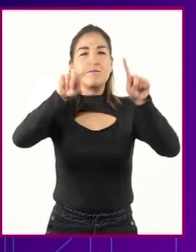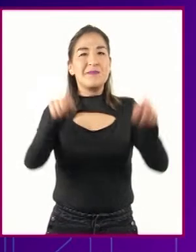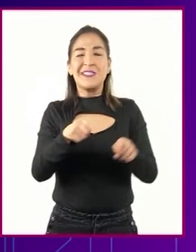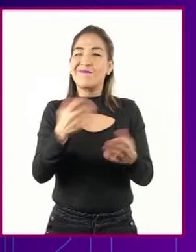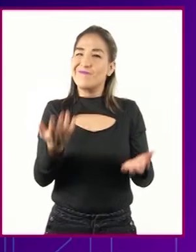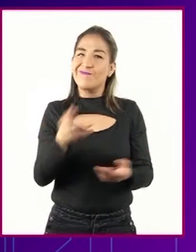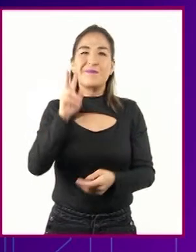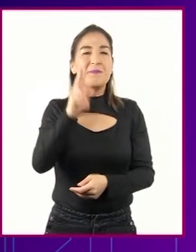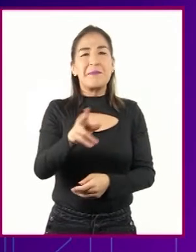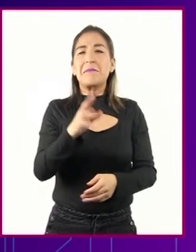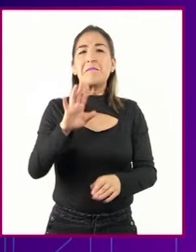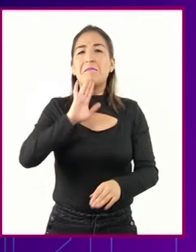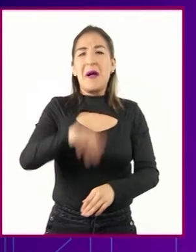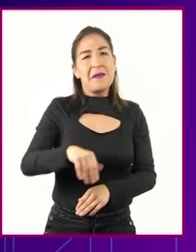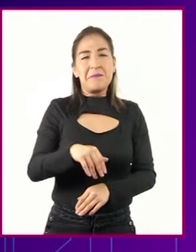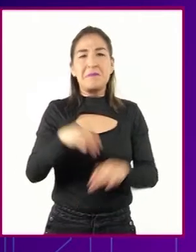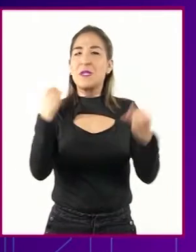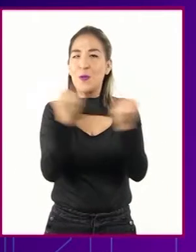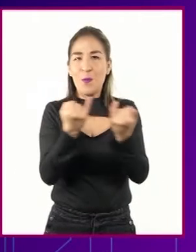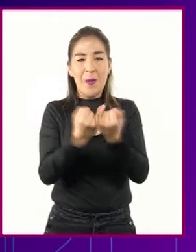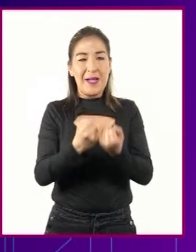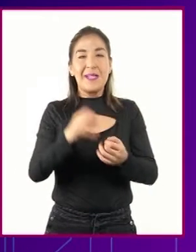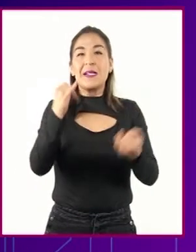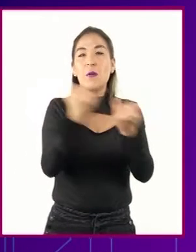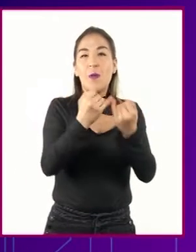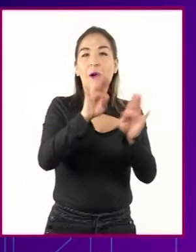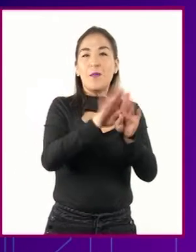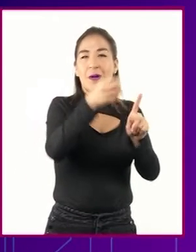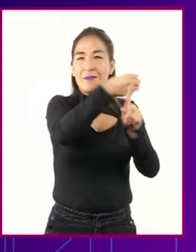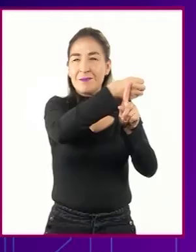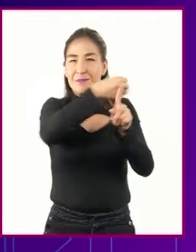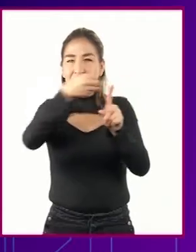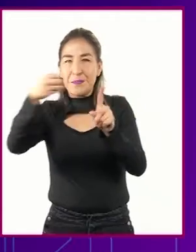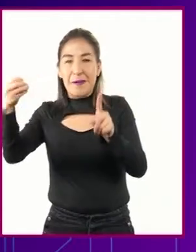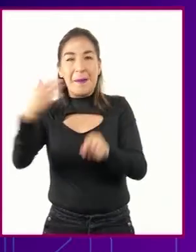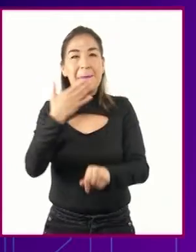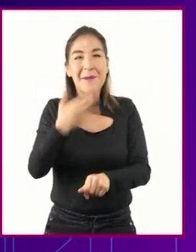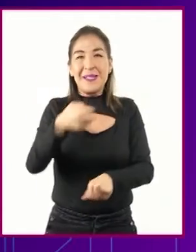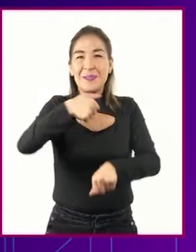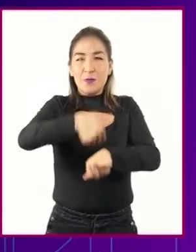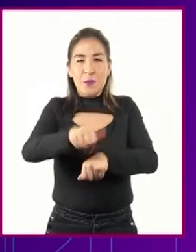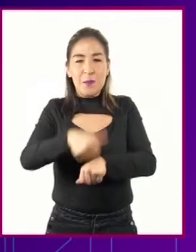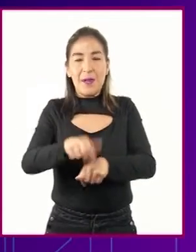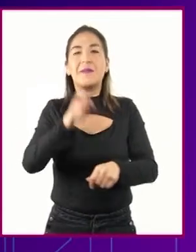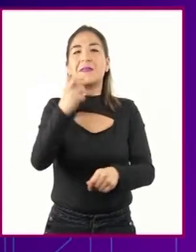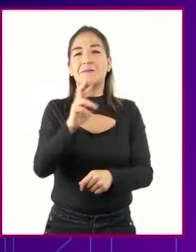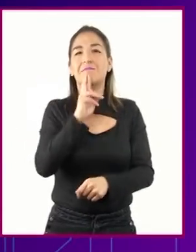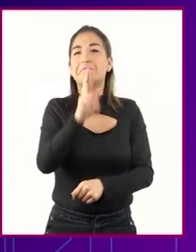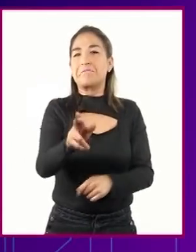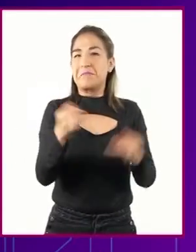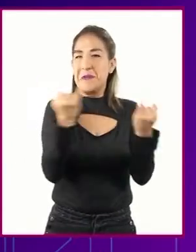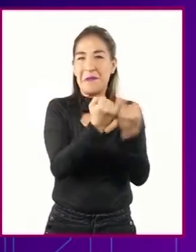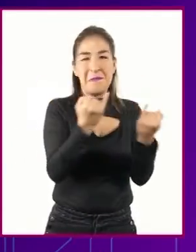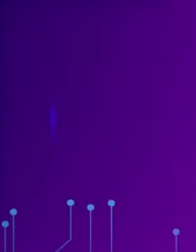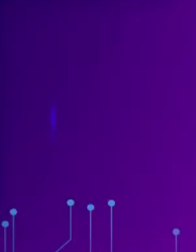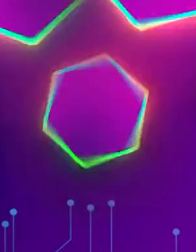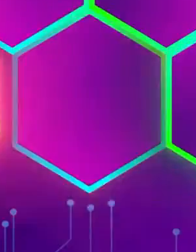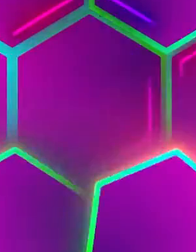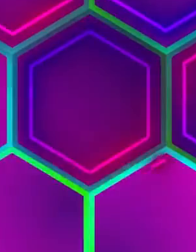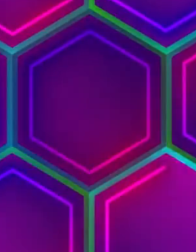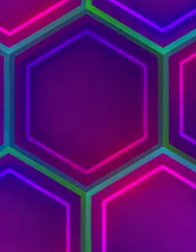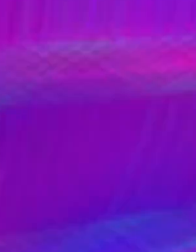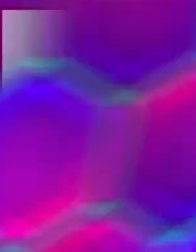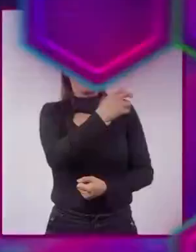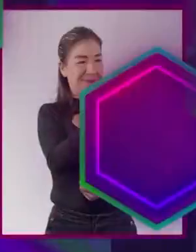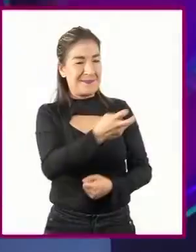no se ve afectada. Si seguimos correctamente la jerarquía de las operaciones, el resultado es el mismo. Correcto,